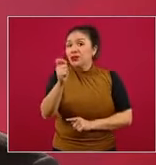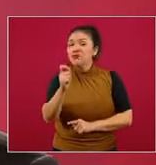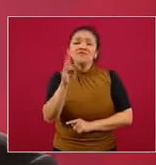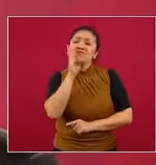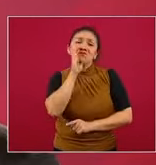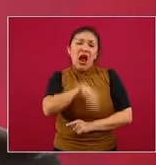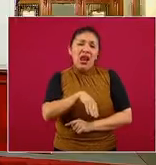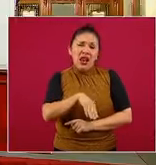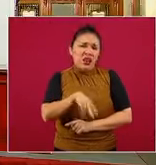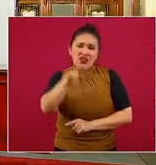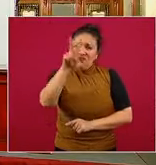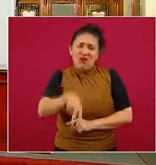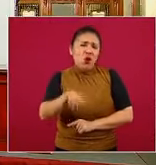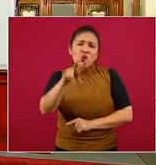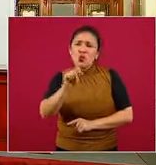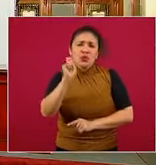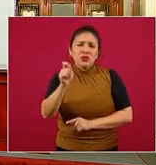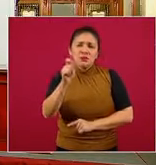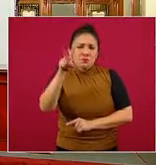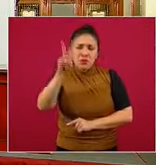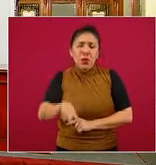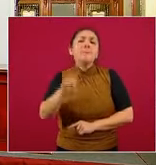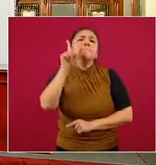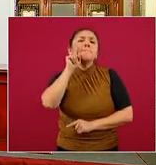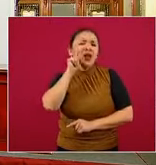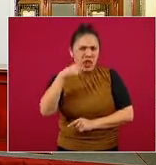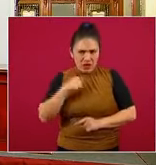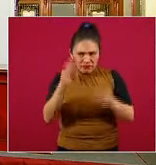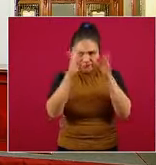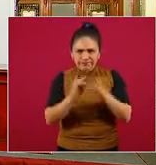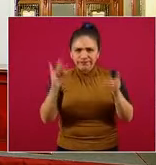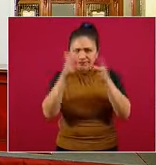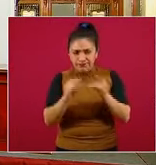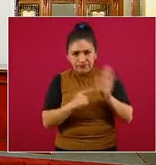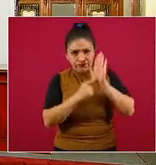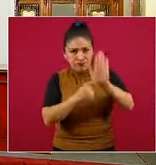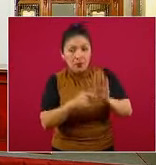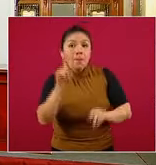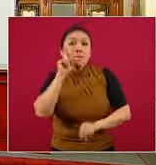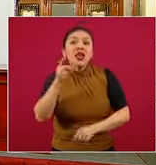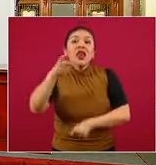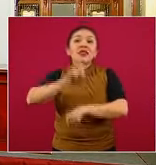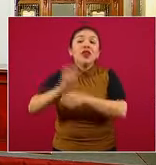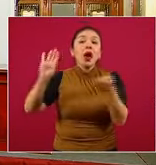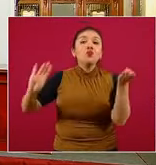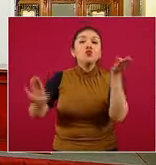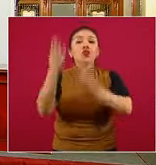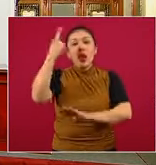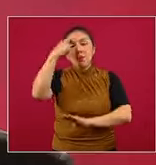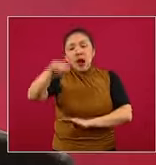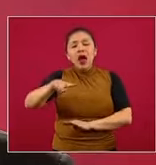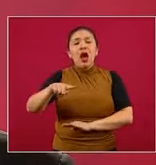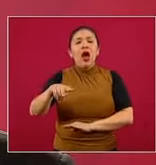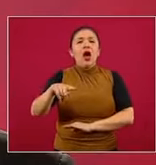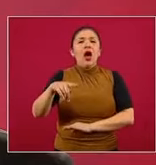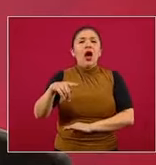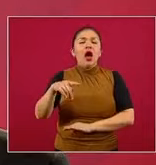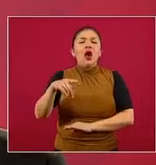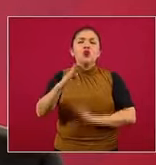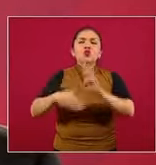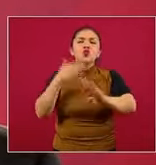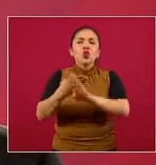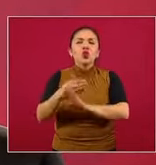incorrecto, completamente incorrecto. Mañana lo vamos a precisar. Mañana es Día Mundial de la Lucha contra el